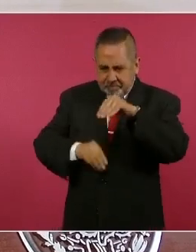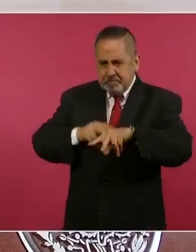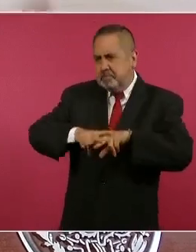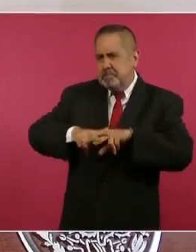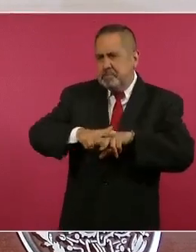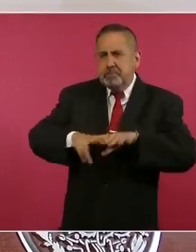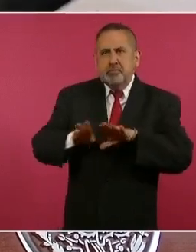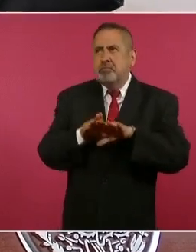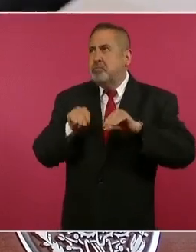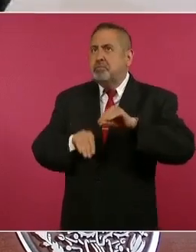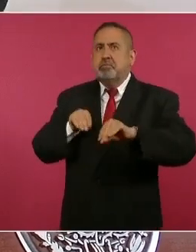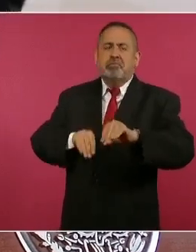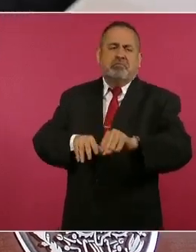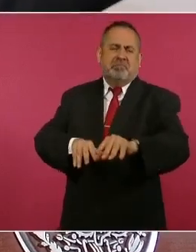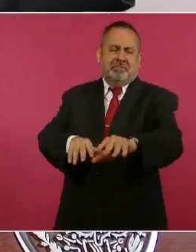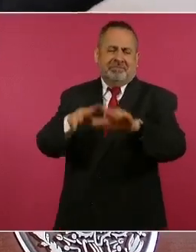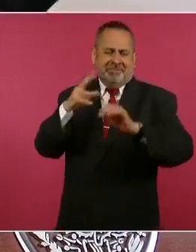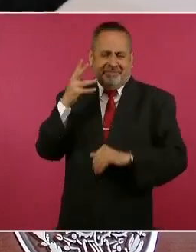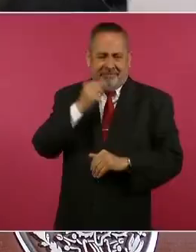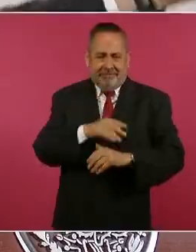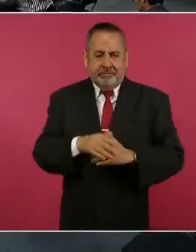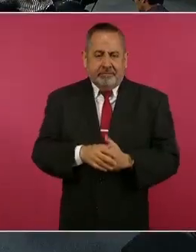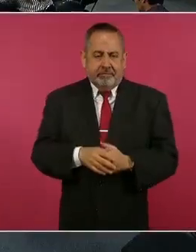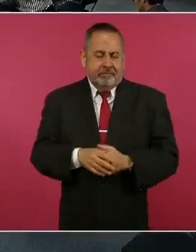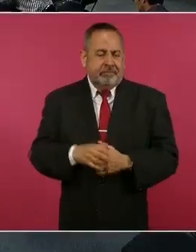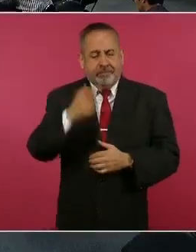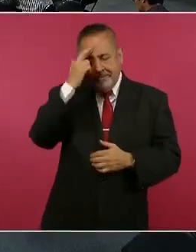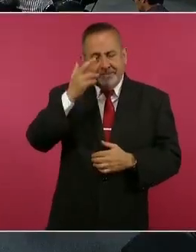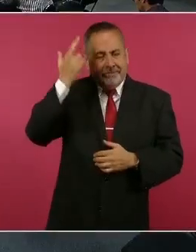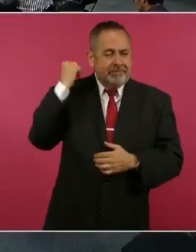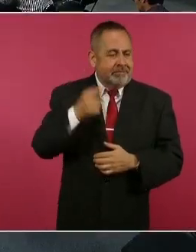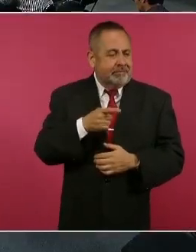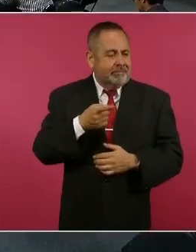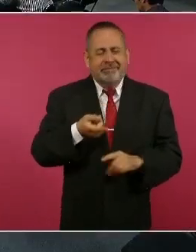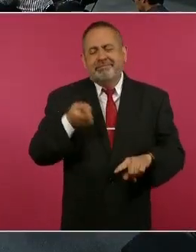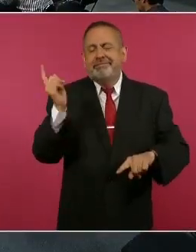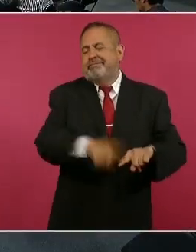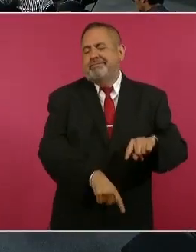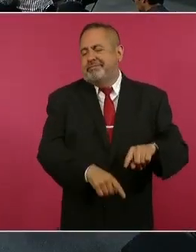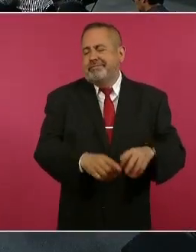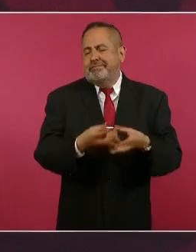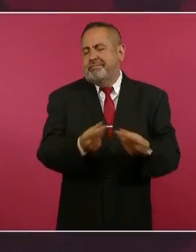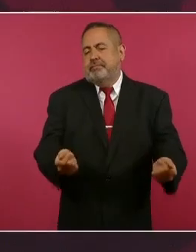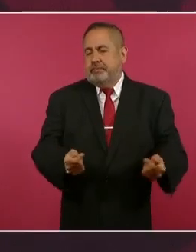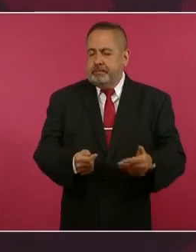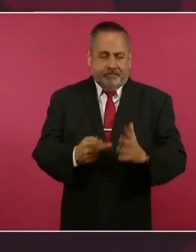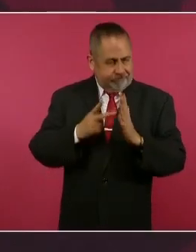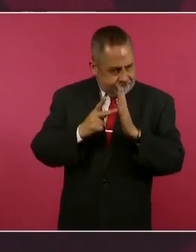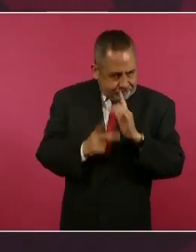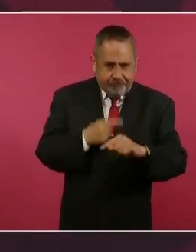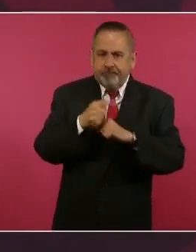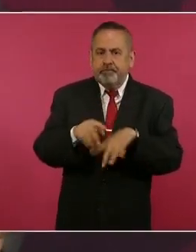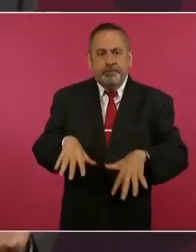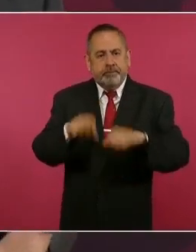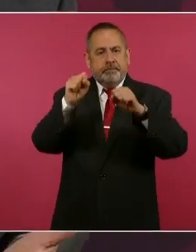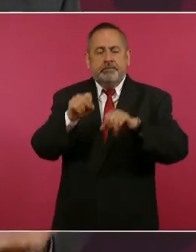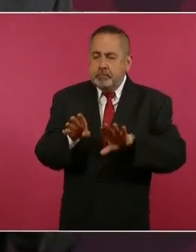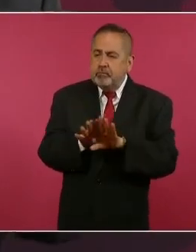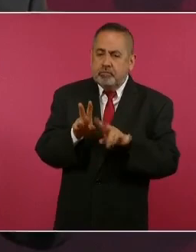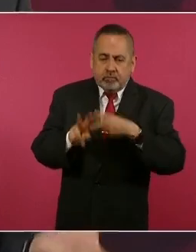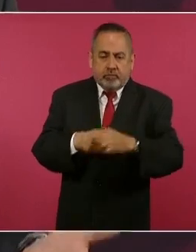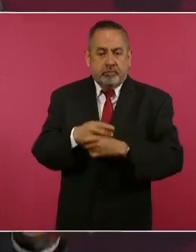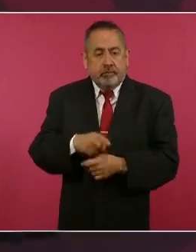porque pues acabaron con los ferrocarriles. Estamos recuperando la